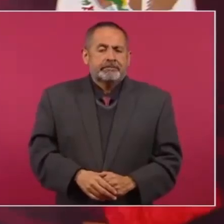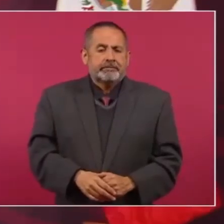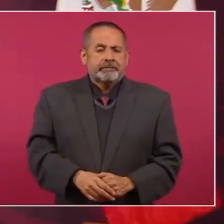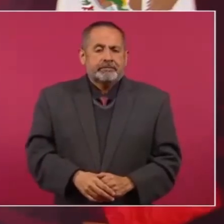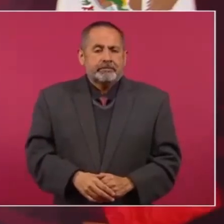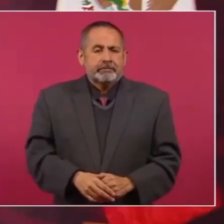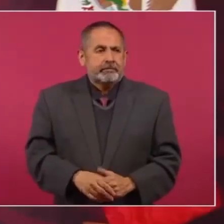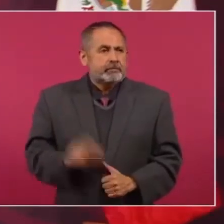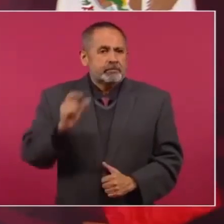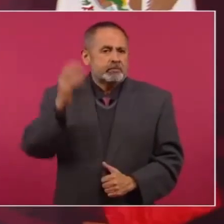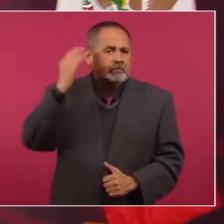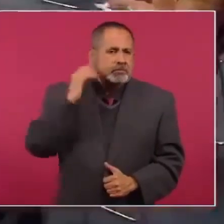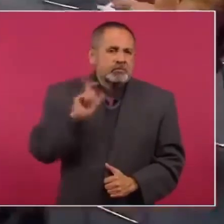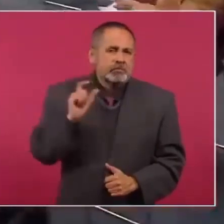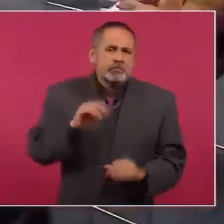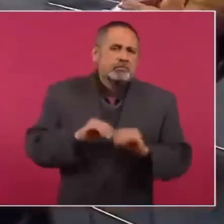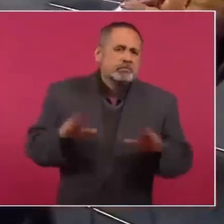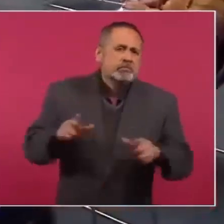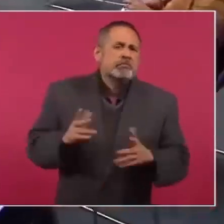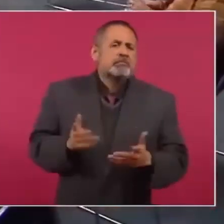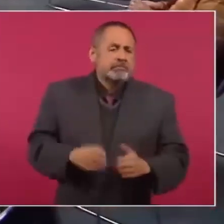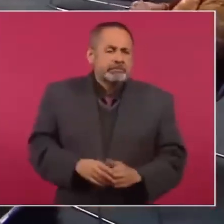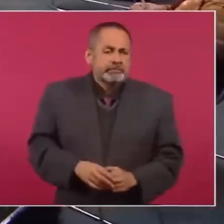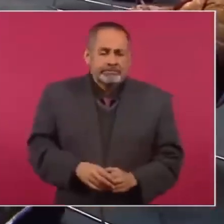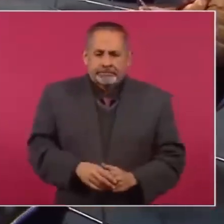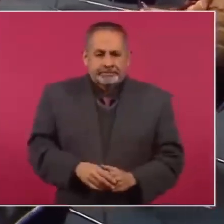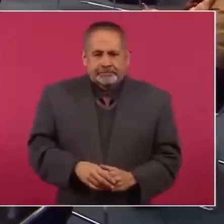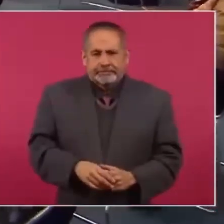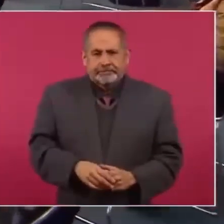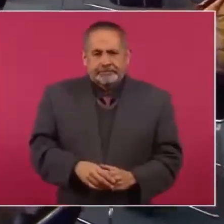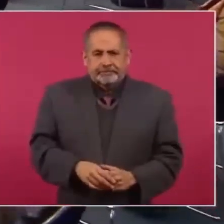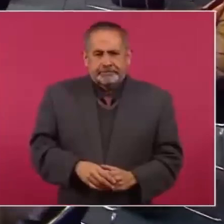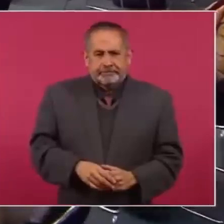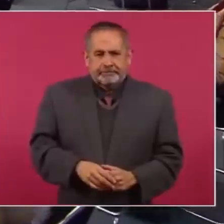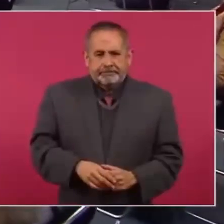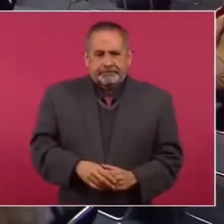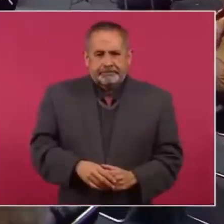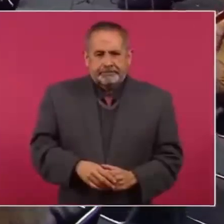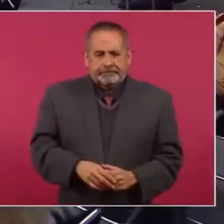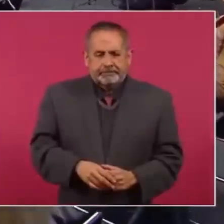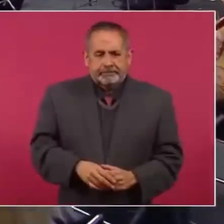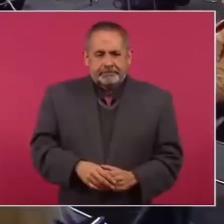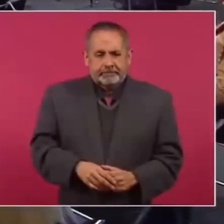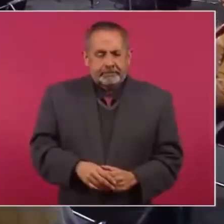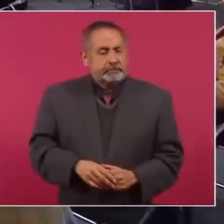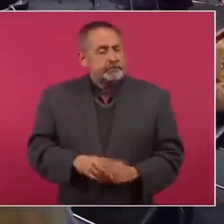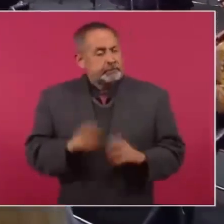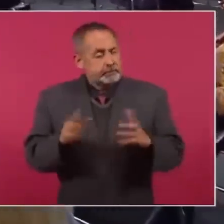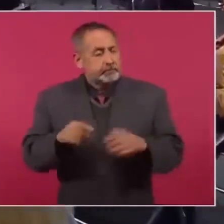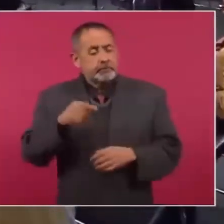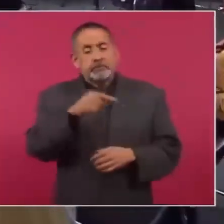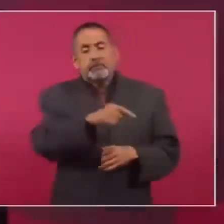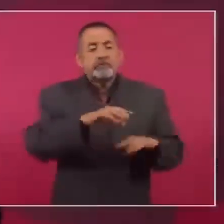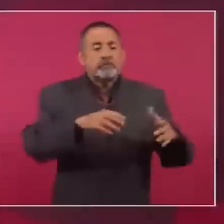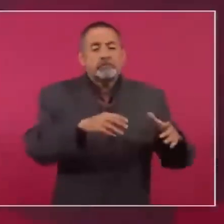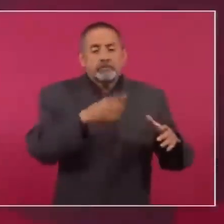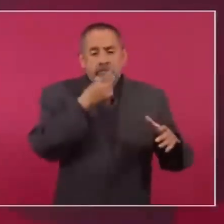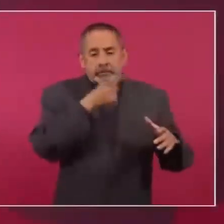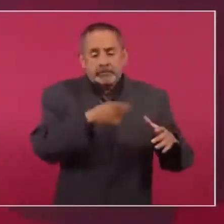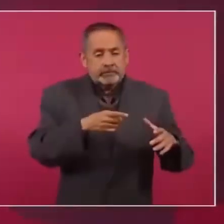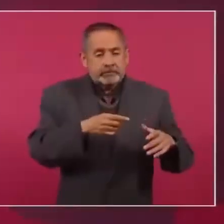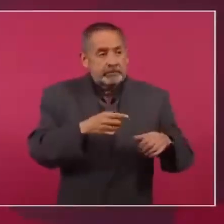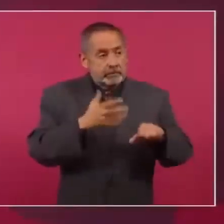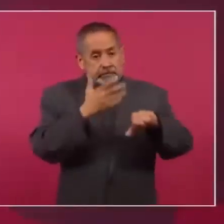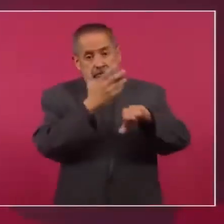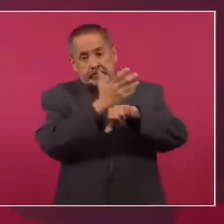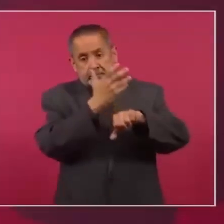¿En qué tiempo? O que digan de Estados